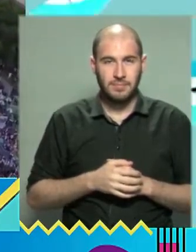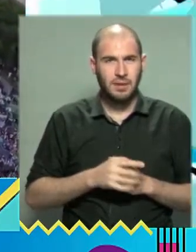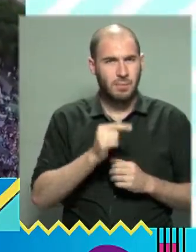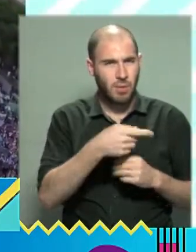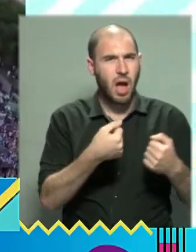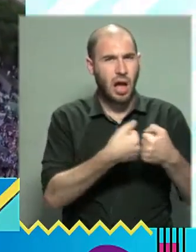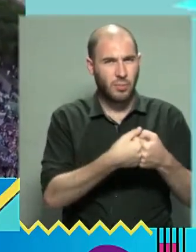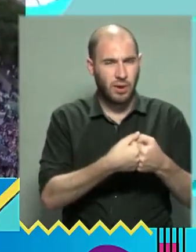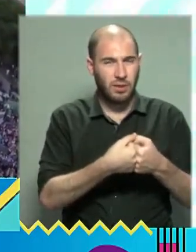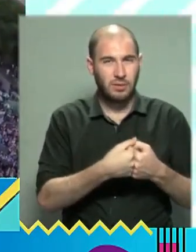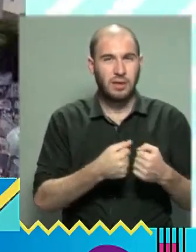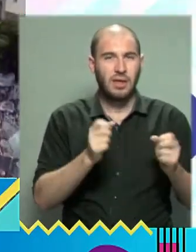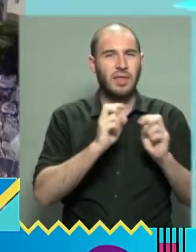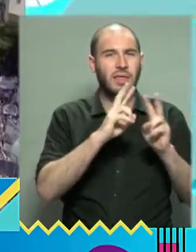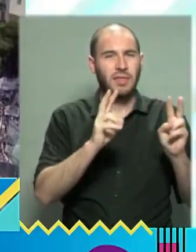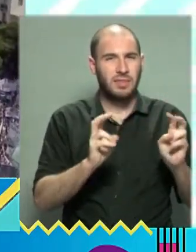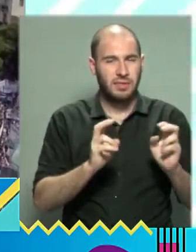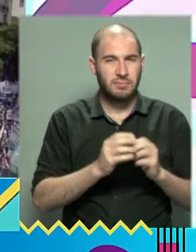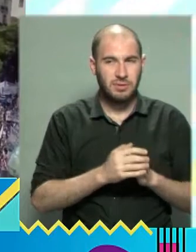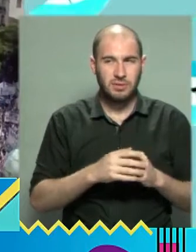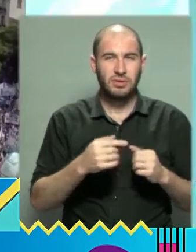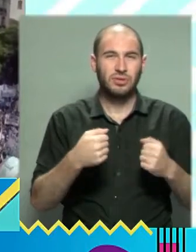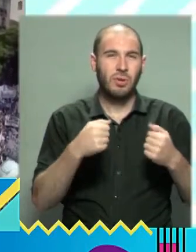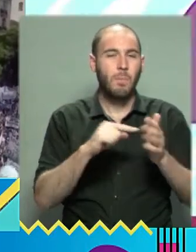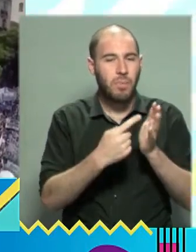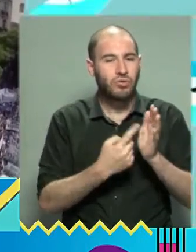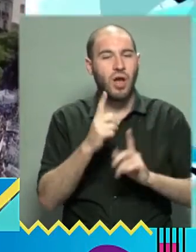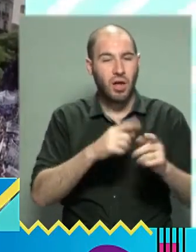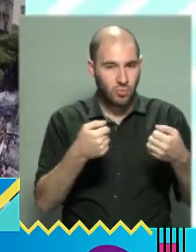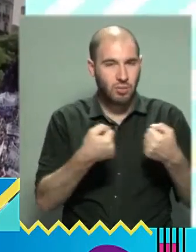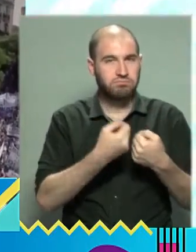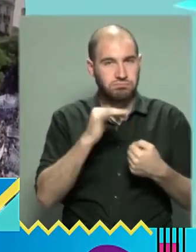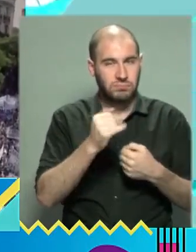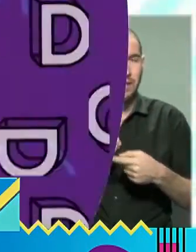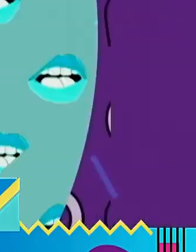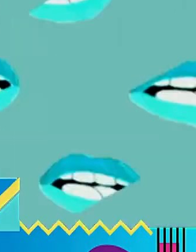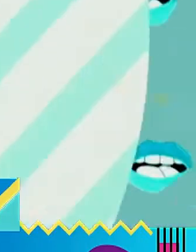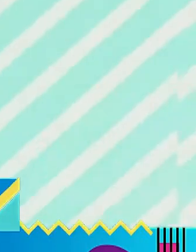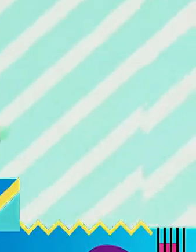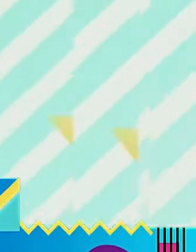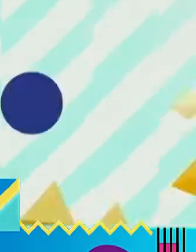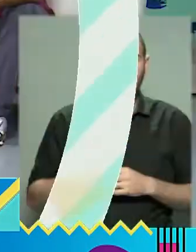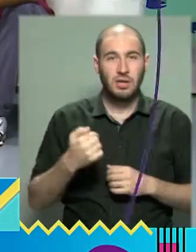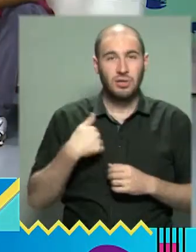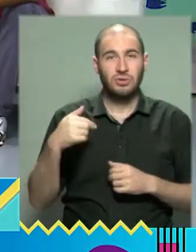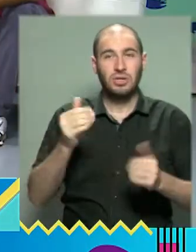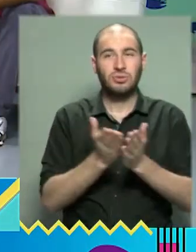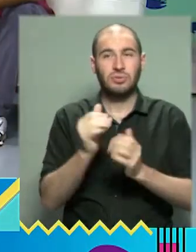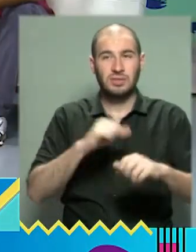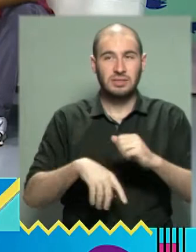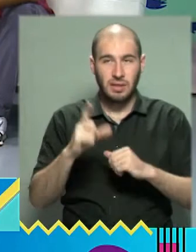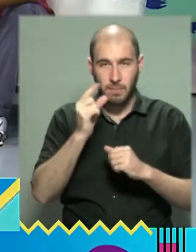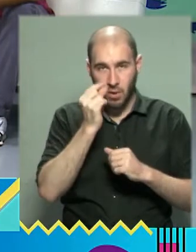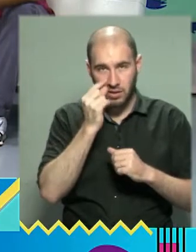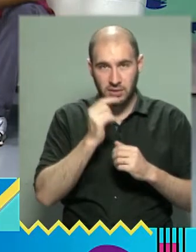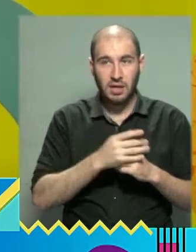¿Coincidís en cuanto a...? Coincido en algunos puntos históricos, digamos. Yo estudio ciencia política y tengo que